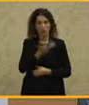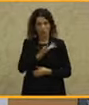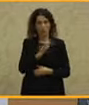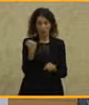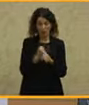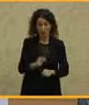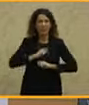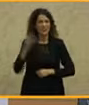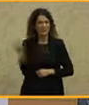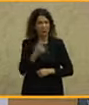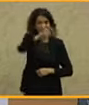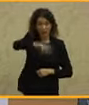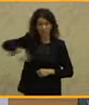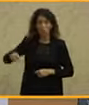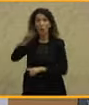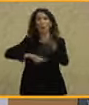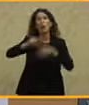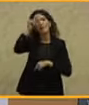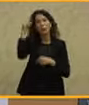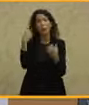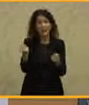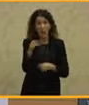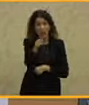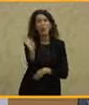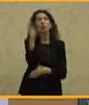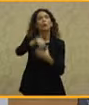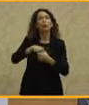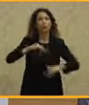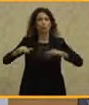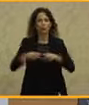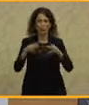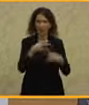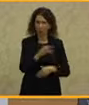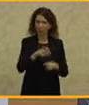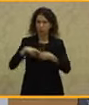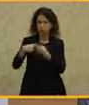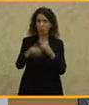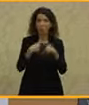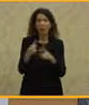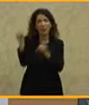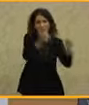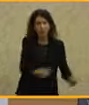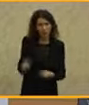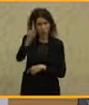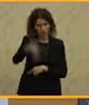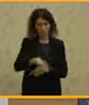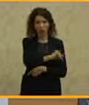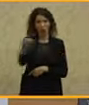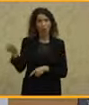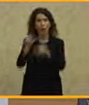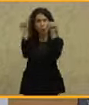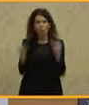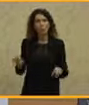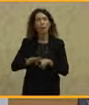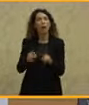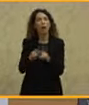empleo facilita que las personas con problemas de salud mental formen parte activa de la sociedad y defendemos que existen vías